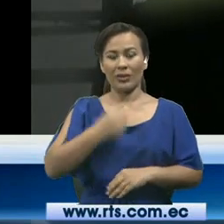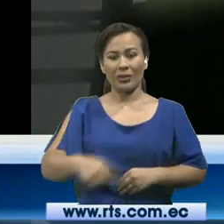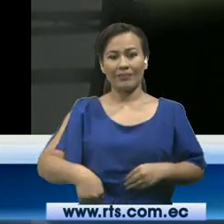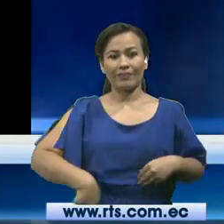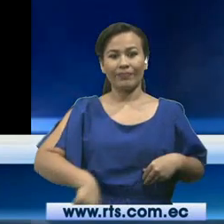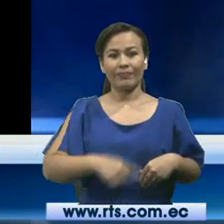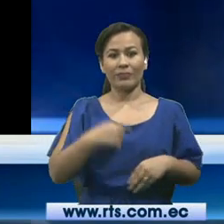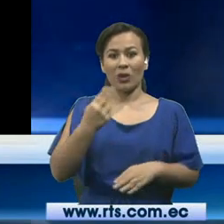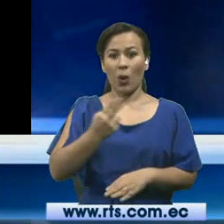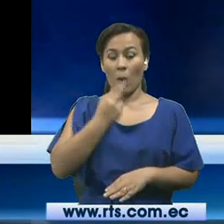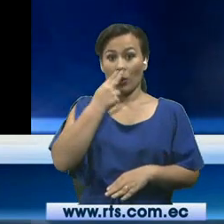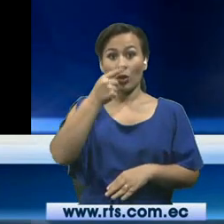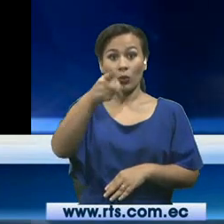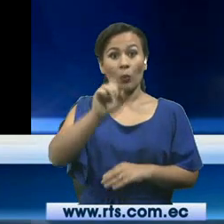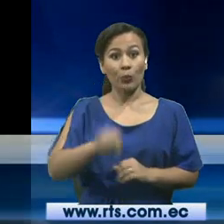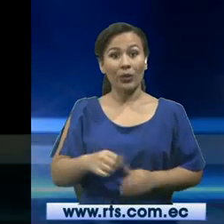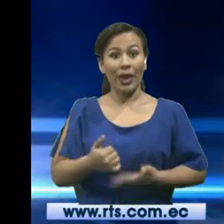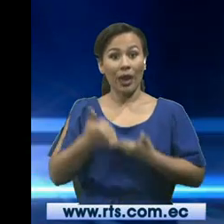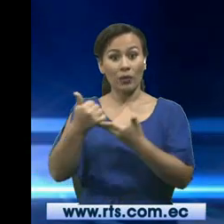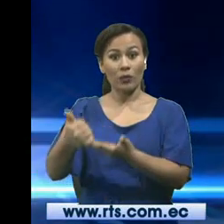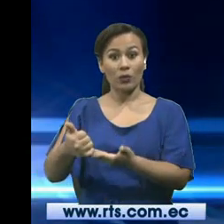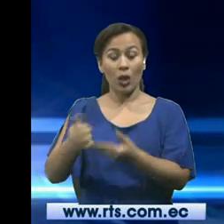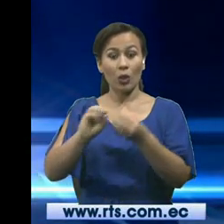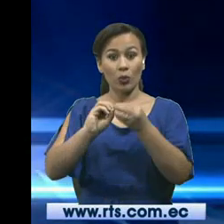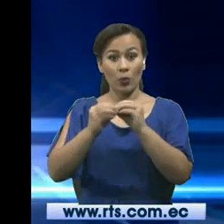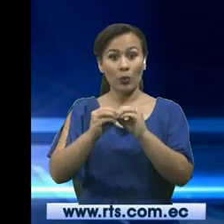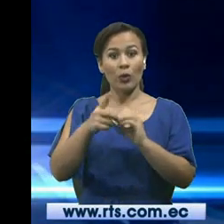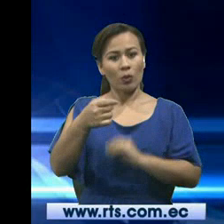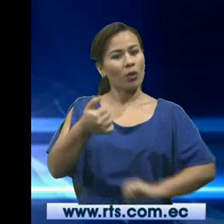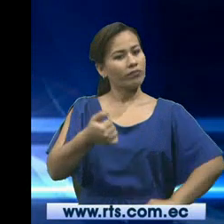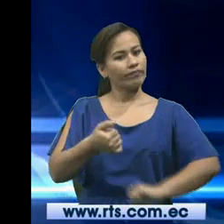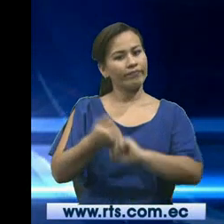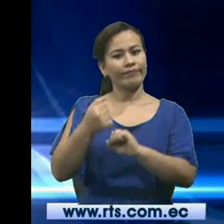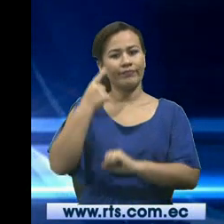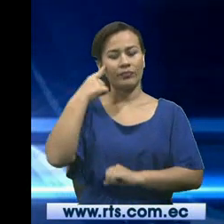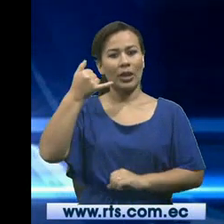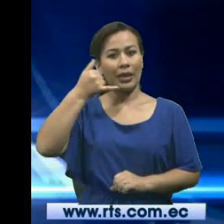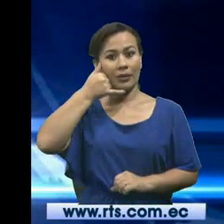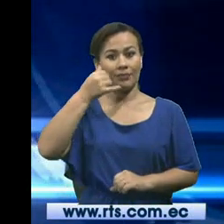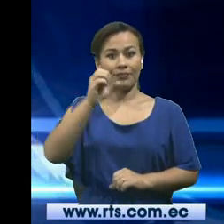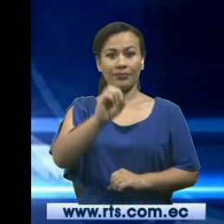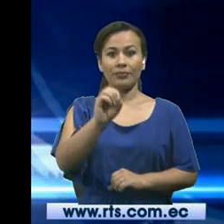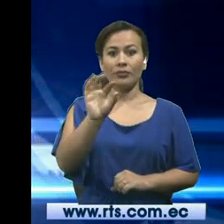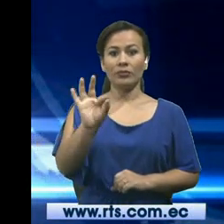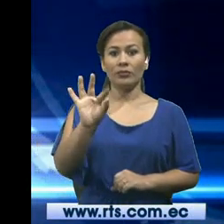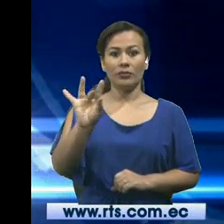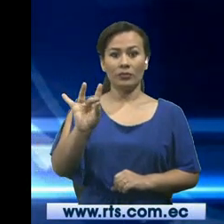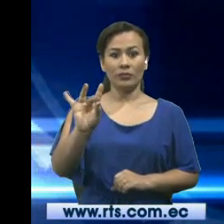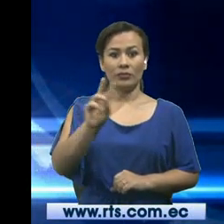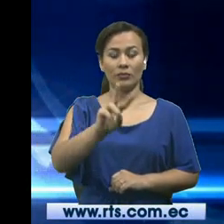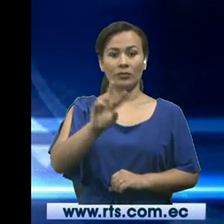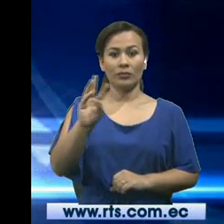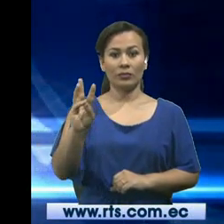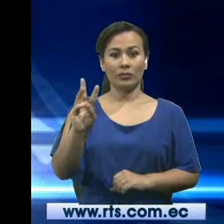orine. Si usted puede colaborar con esta noble causa, comuníquese al número telefónico